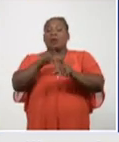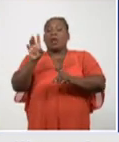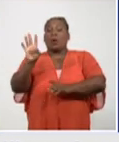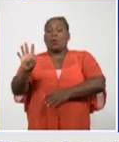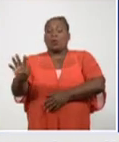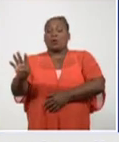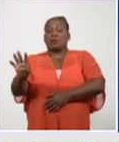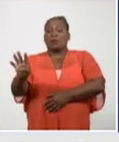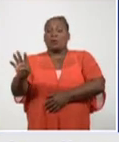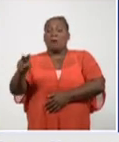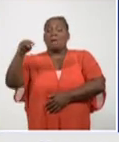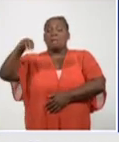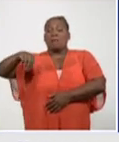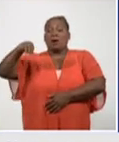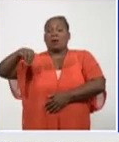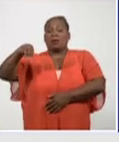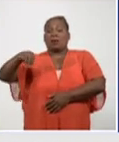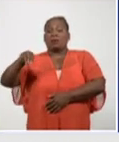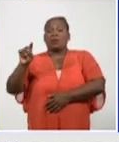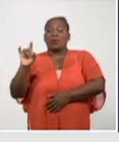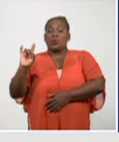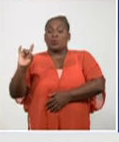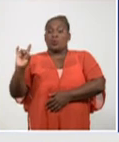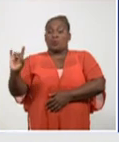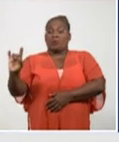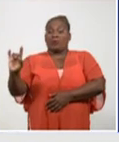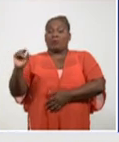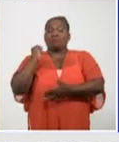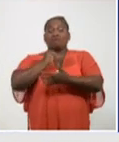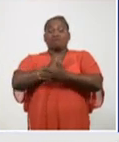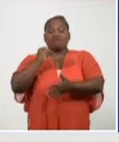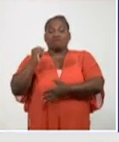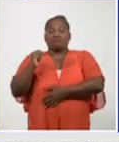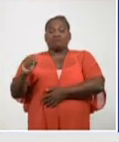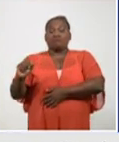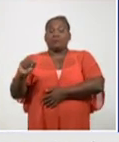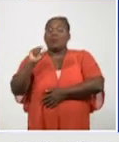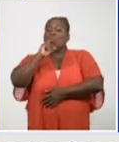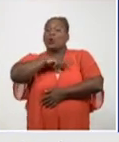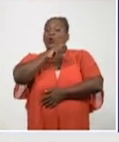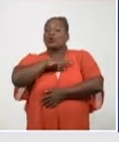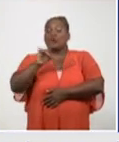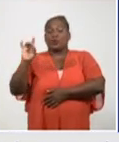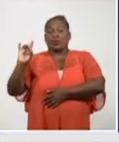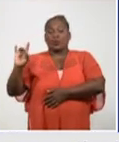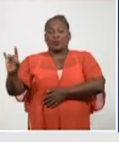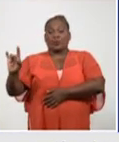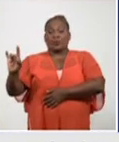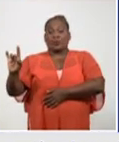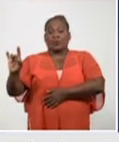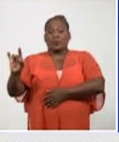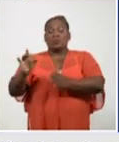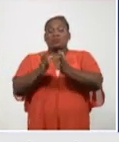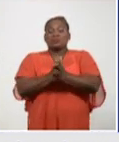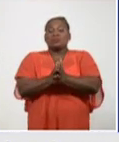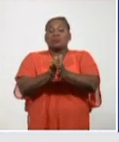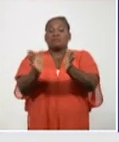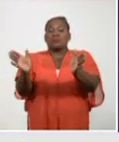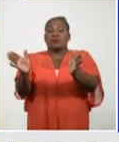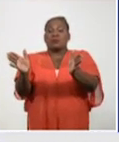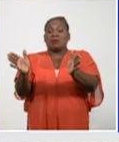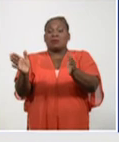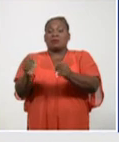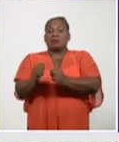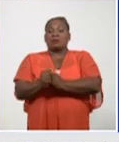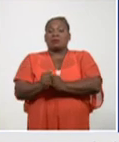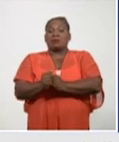municipio Marianao 9 casos confirmados, del Cotorro 9 y de San Miguel del Padrón se